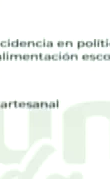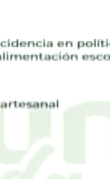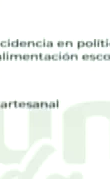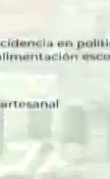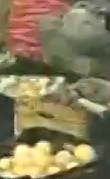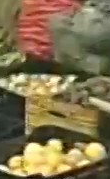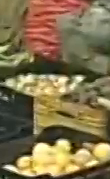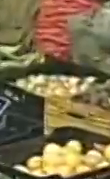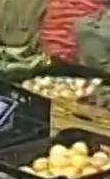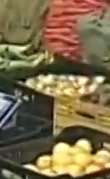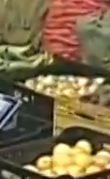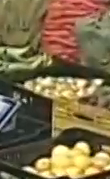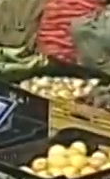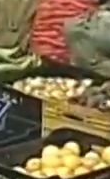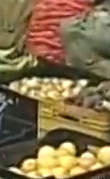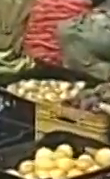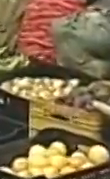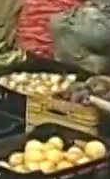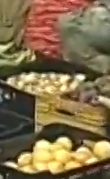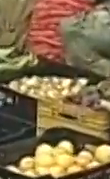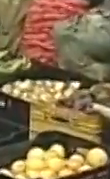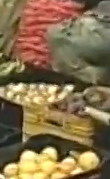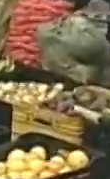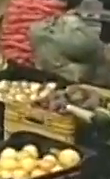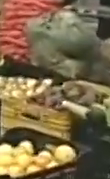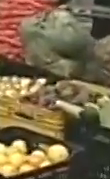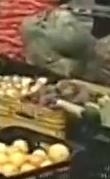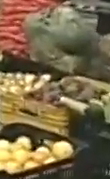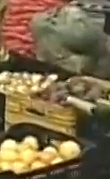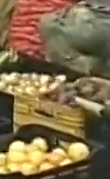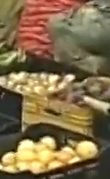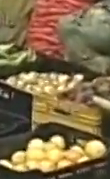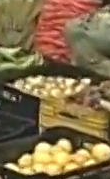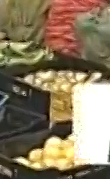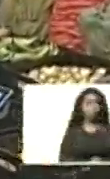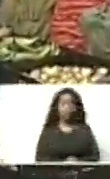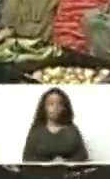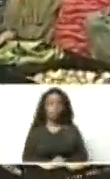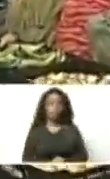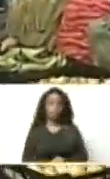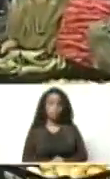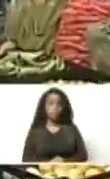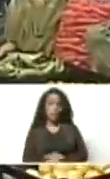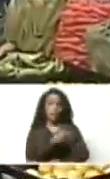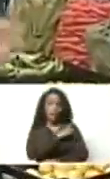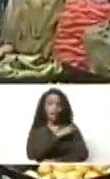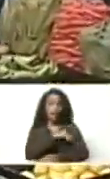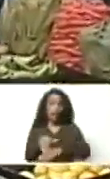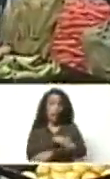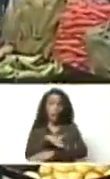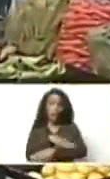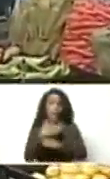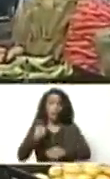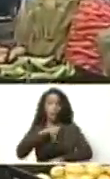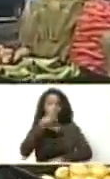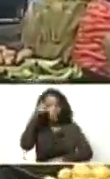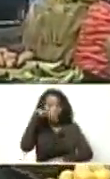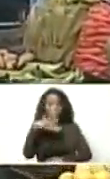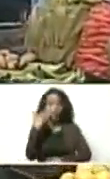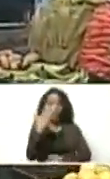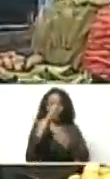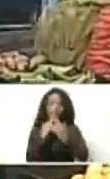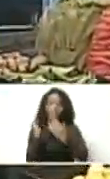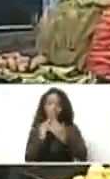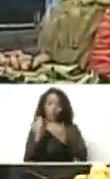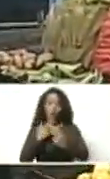comunero, para los líderes, lideresas, jefas y jefes de calle, comunidad, para nuestro pueblo, para usted vecino, vecina,